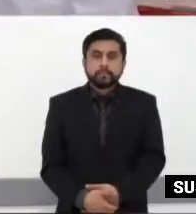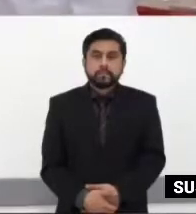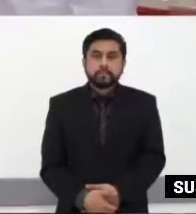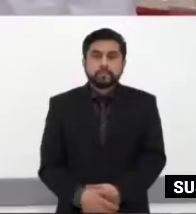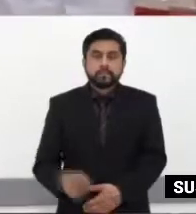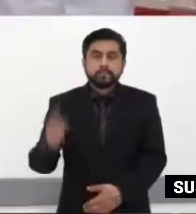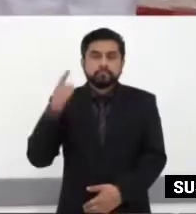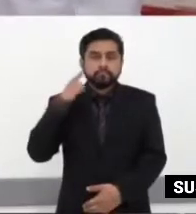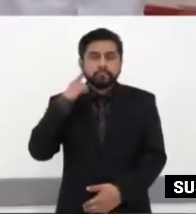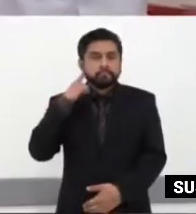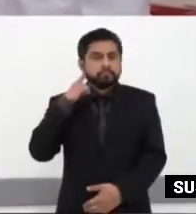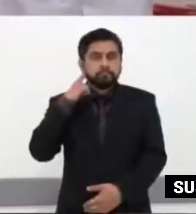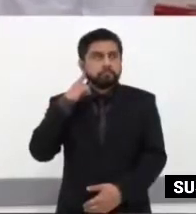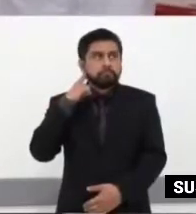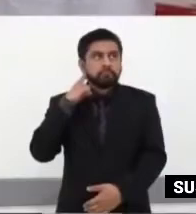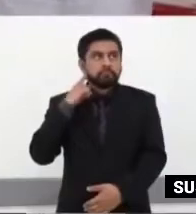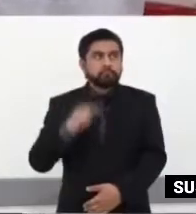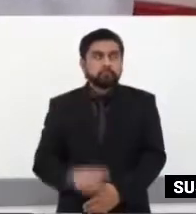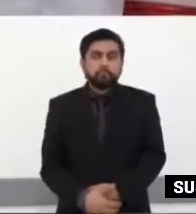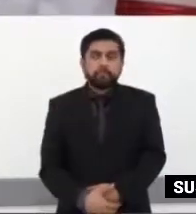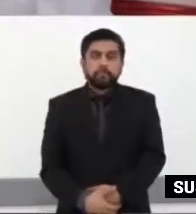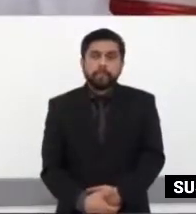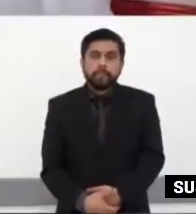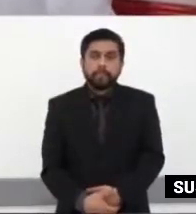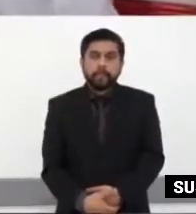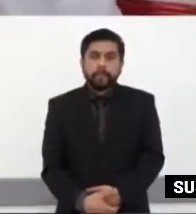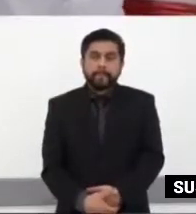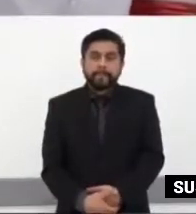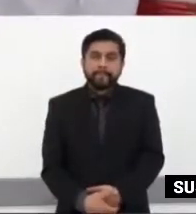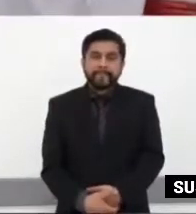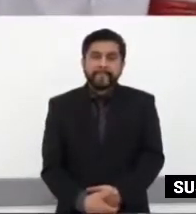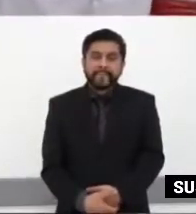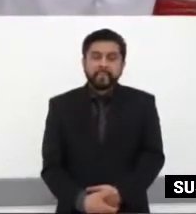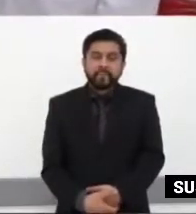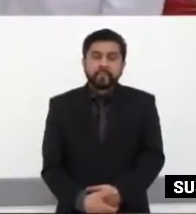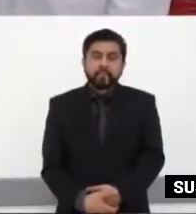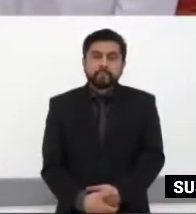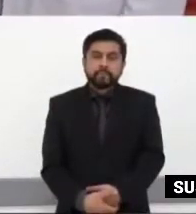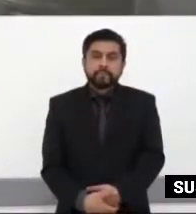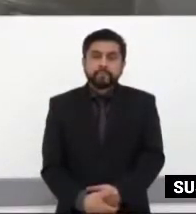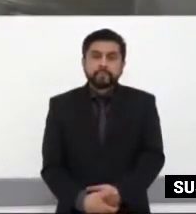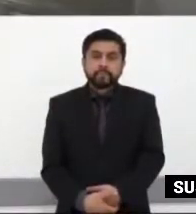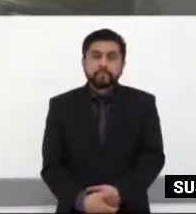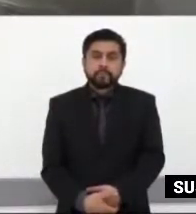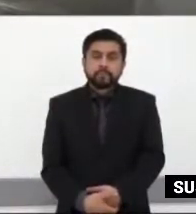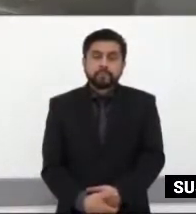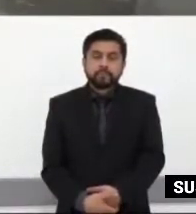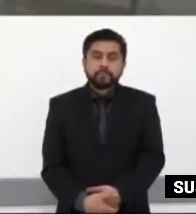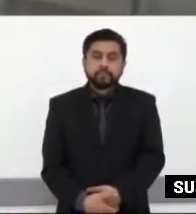el compromiso que ya se realizó. Yo creo que empiecen, ¿no? Se empiezan a recibir pacientes, a lo mejor